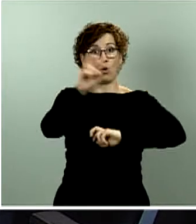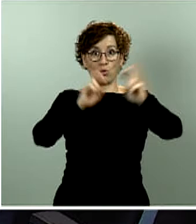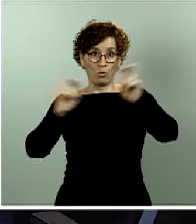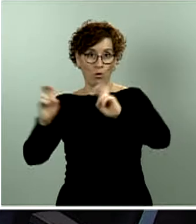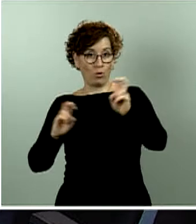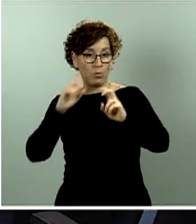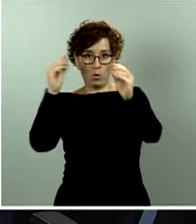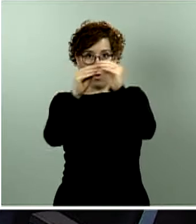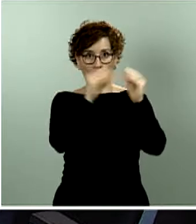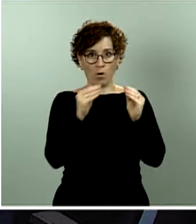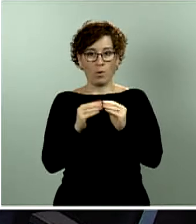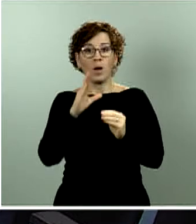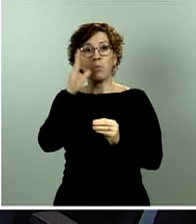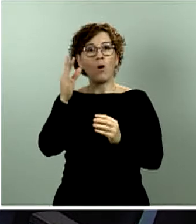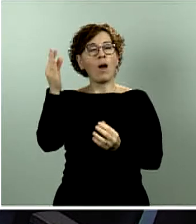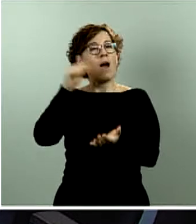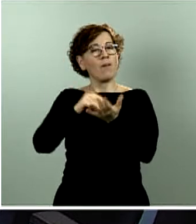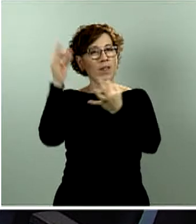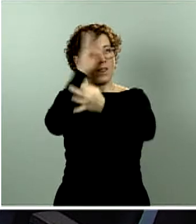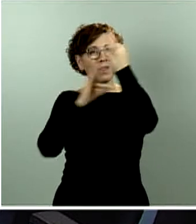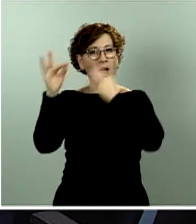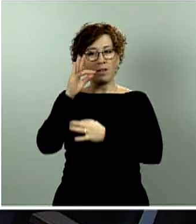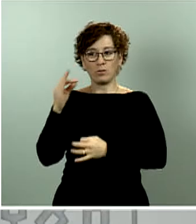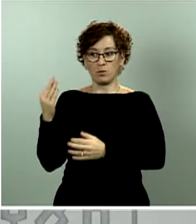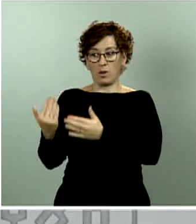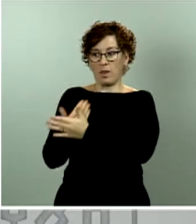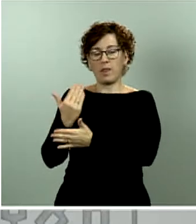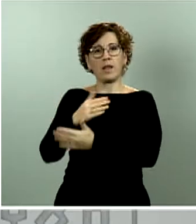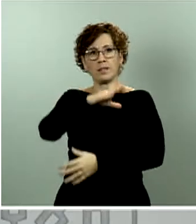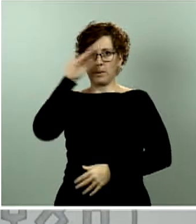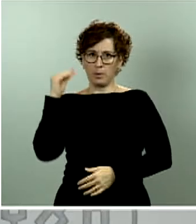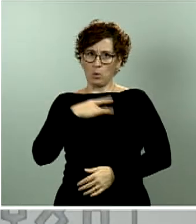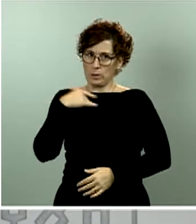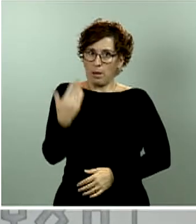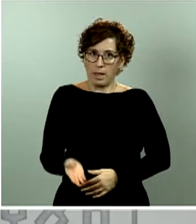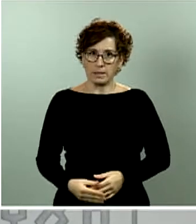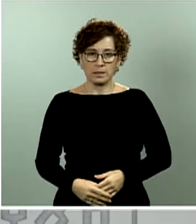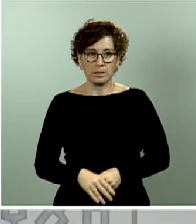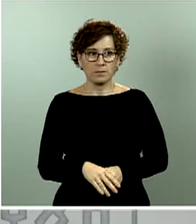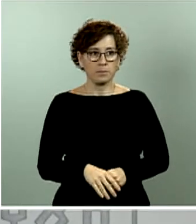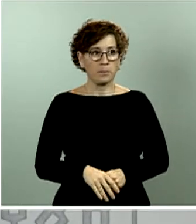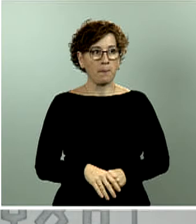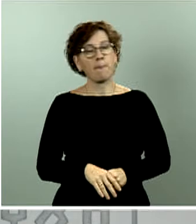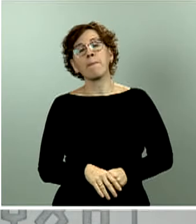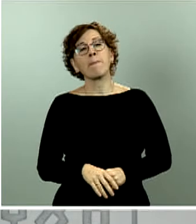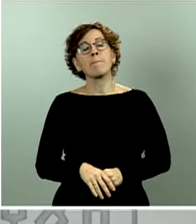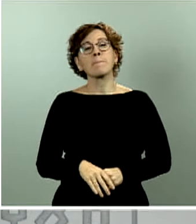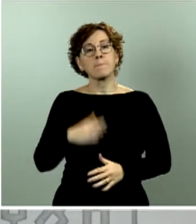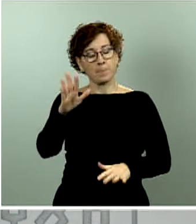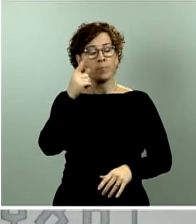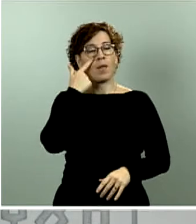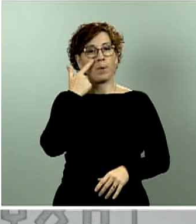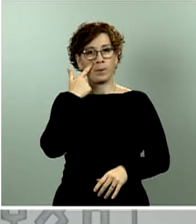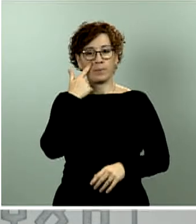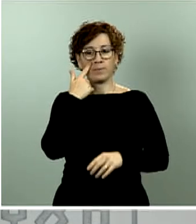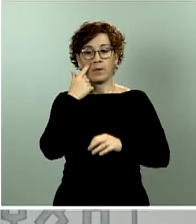para comprender los datos desde hace un par de días. Yo creo que lo hemos visto en estos últimos días. La gestión de la información no es